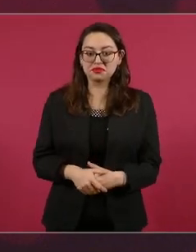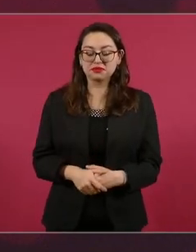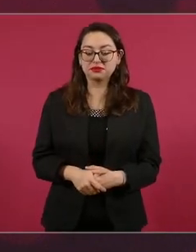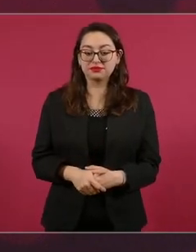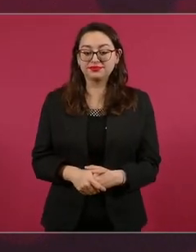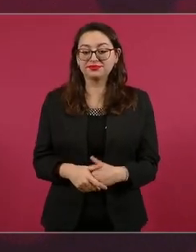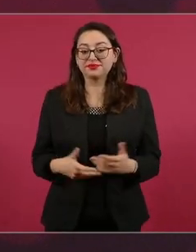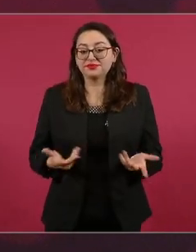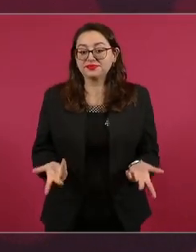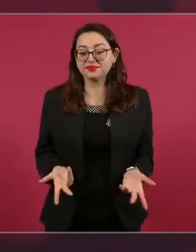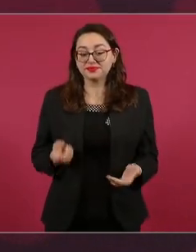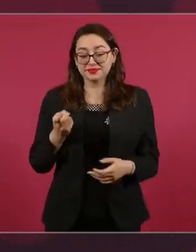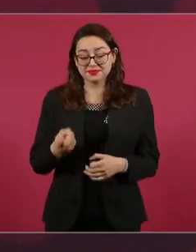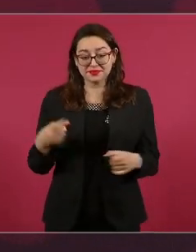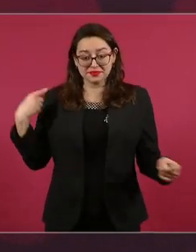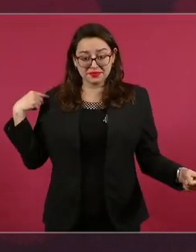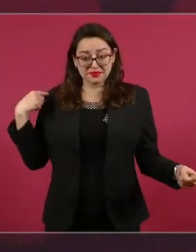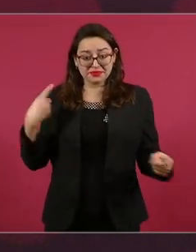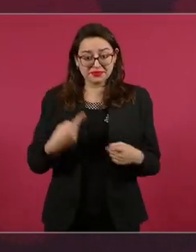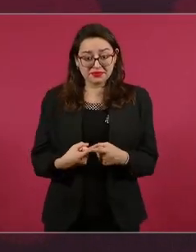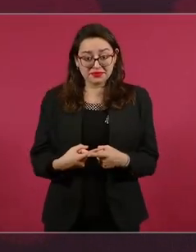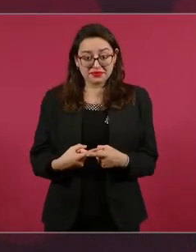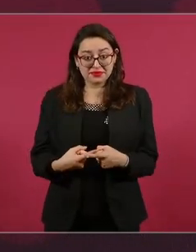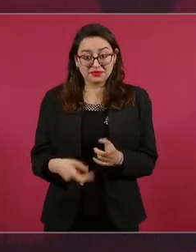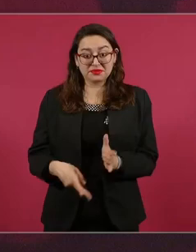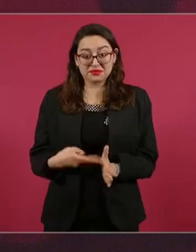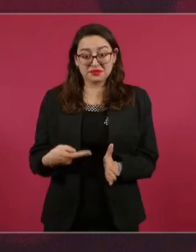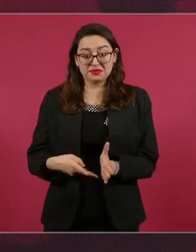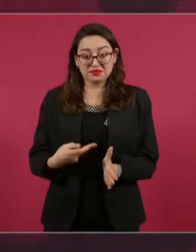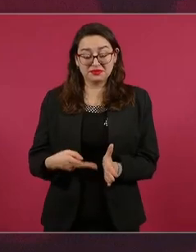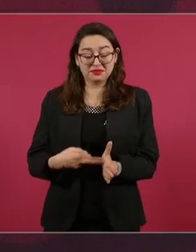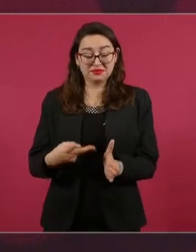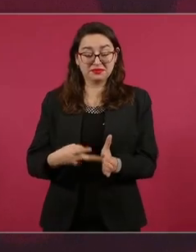esa es la herencia, eso es lo que están ahora